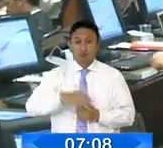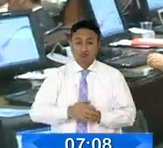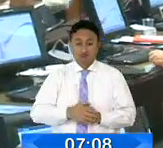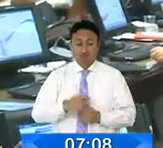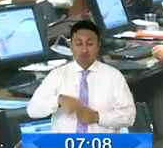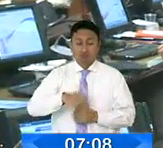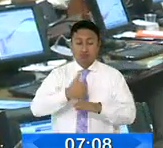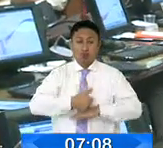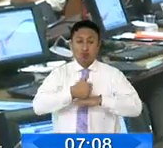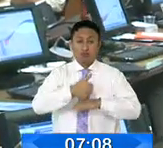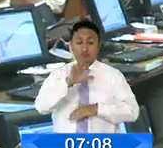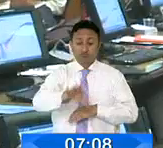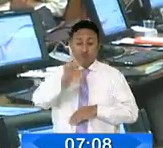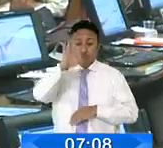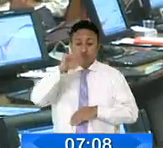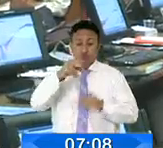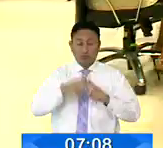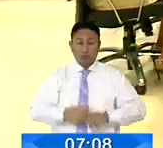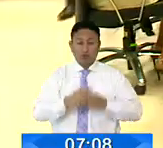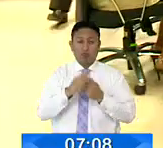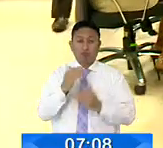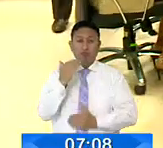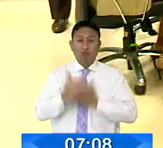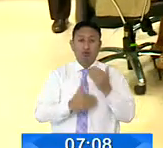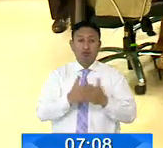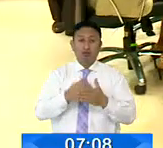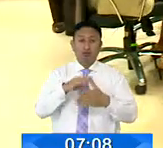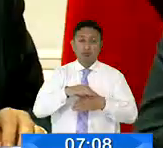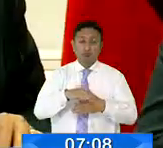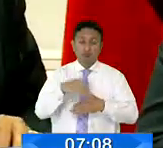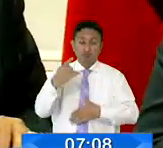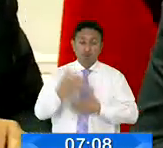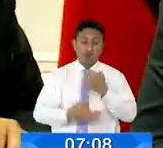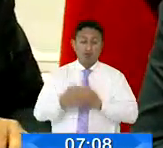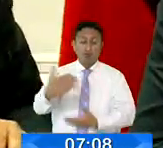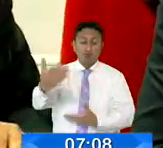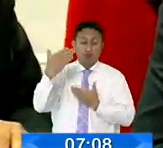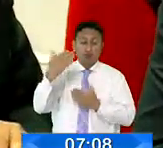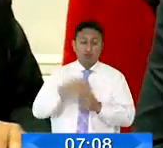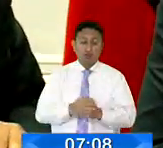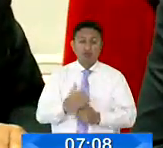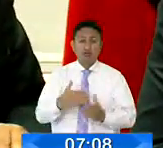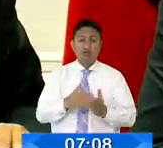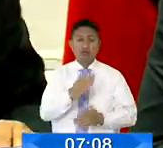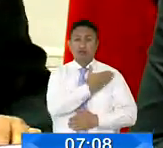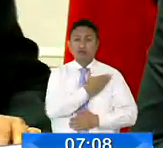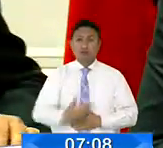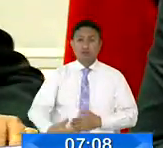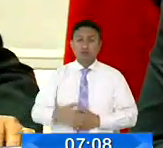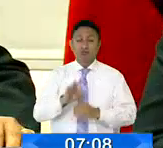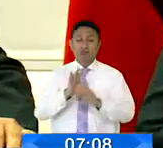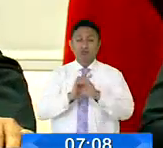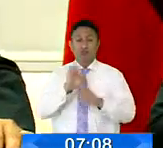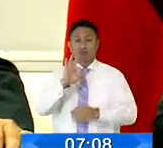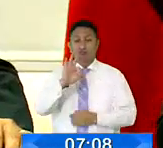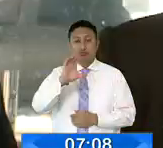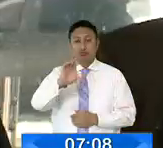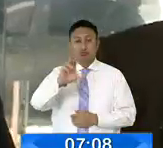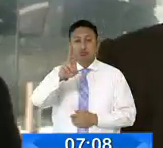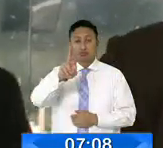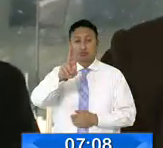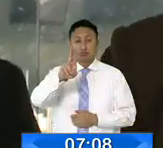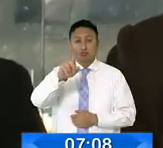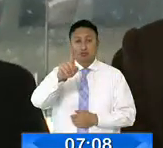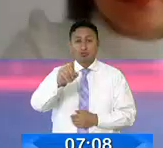sus autoridades y empezar con los procesos pendientes como el juicio político contra el presidente del Consejo de Participación Ciudadana, Cristian